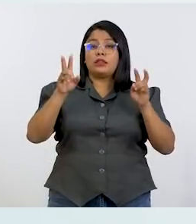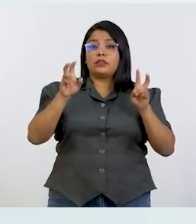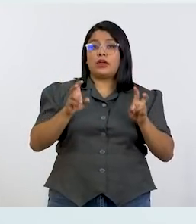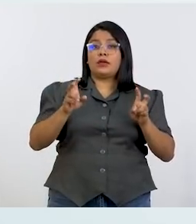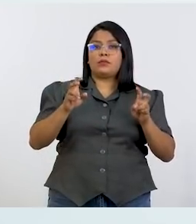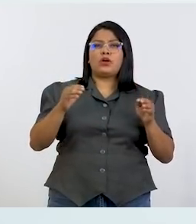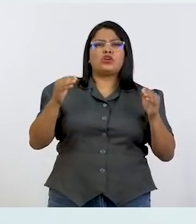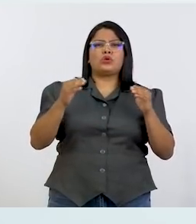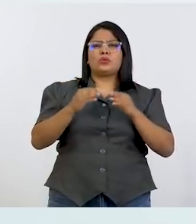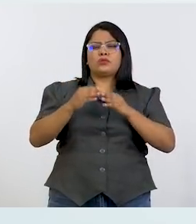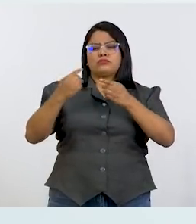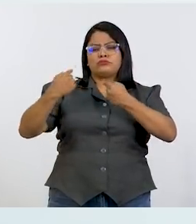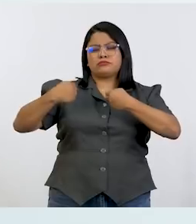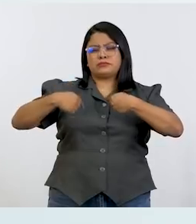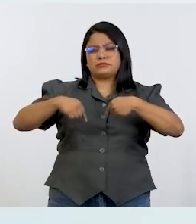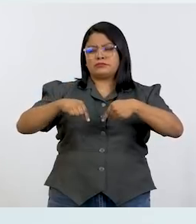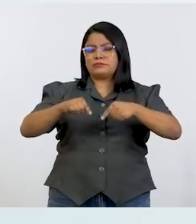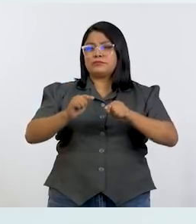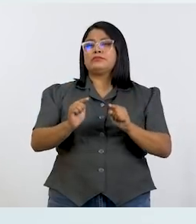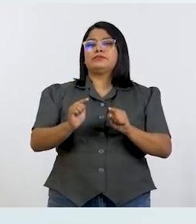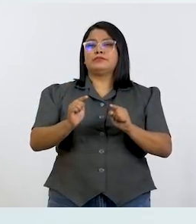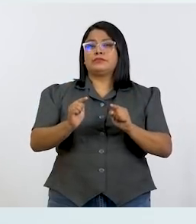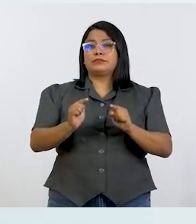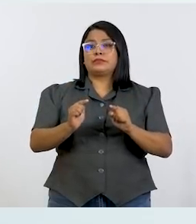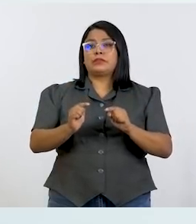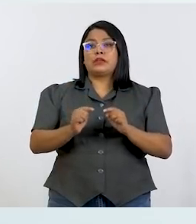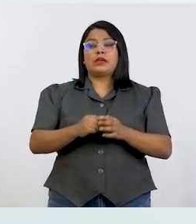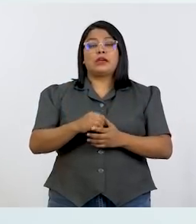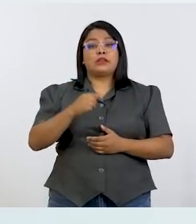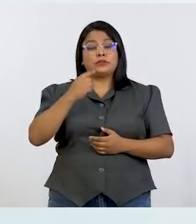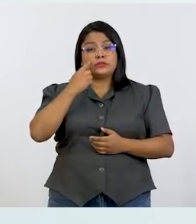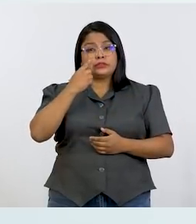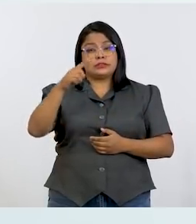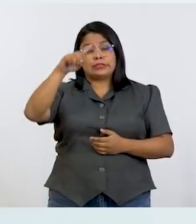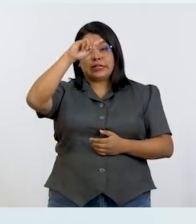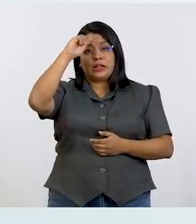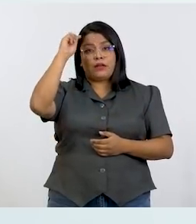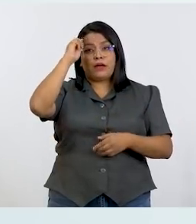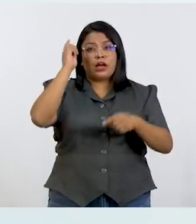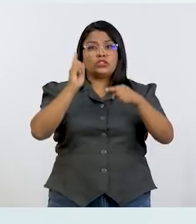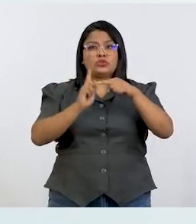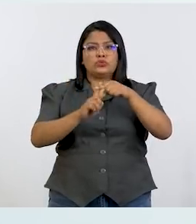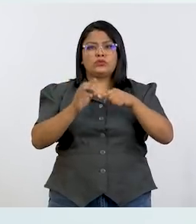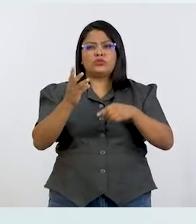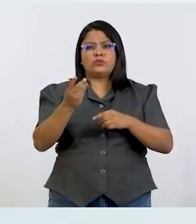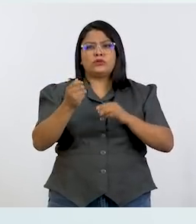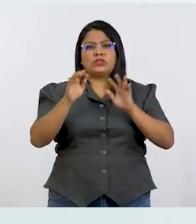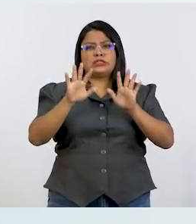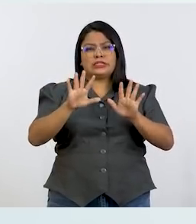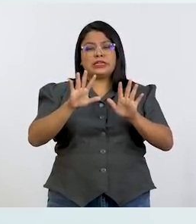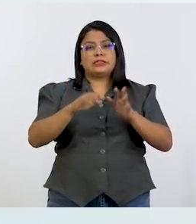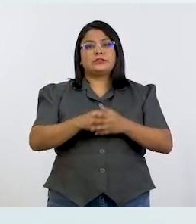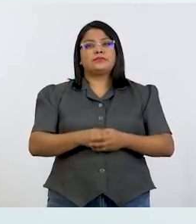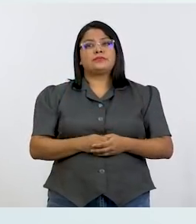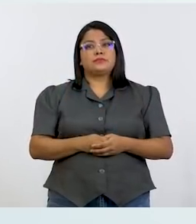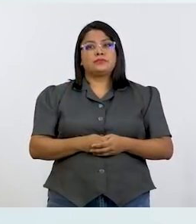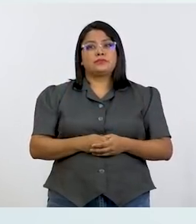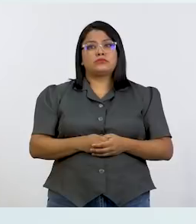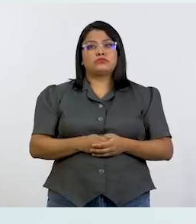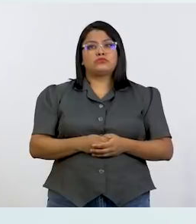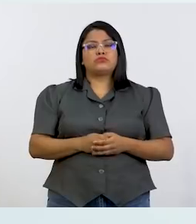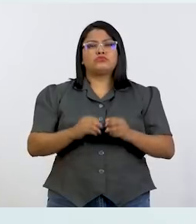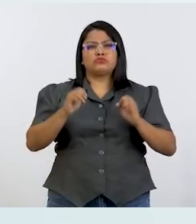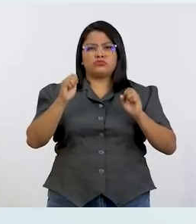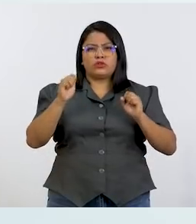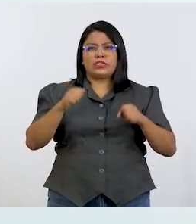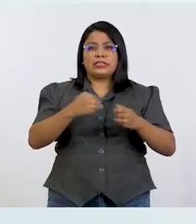Si vemos más de cerca este tema, también tiene su secuencia muy particular. Y es que primero se trabajan con sumas con